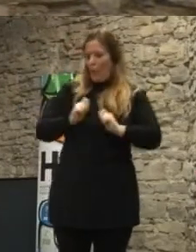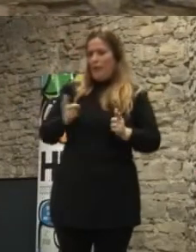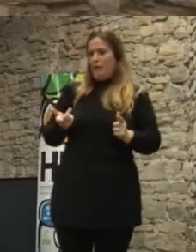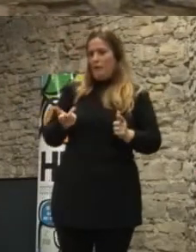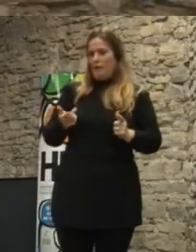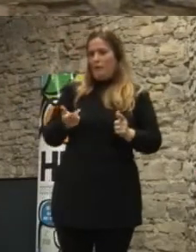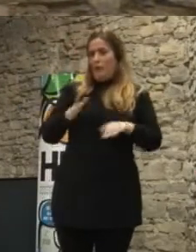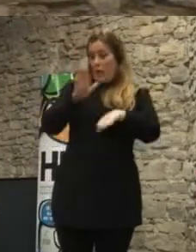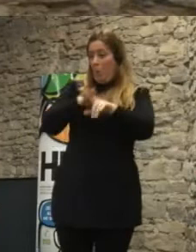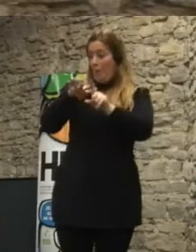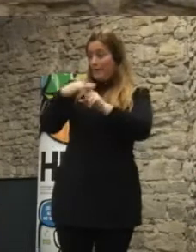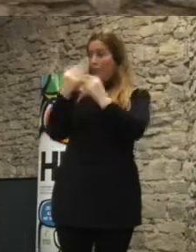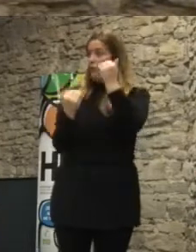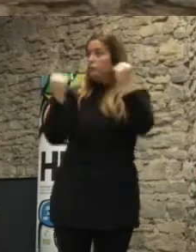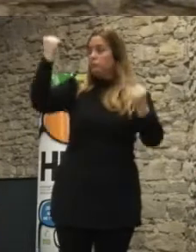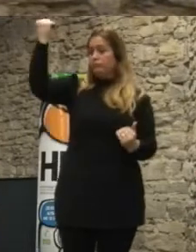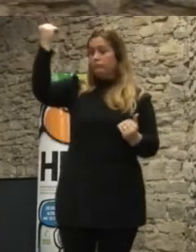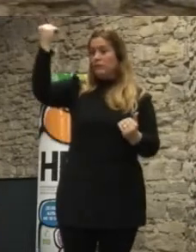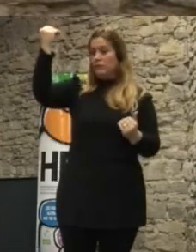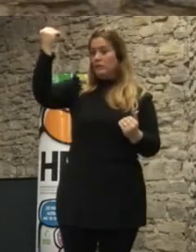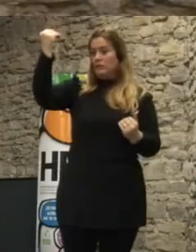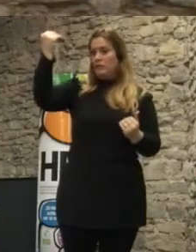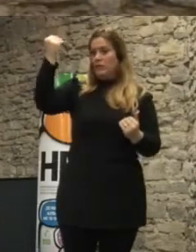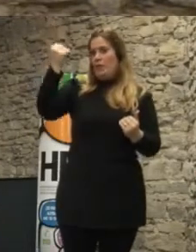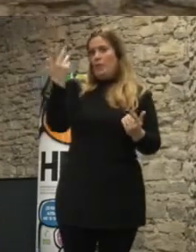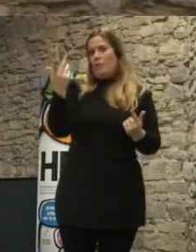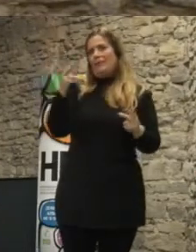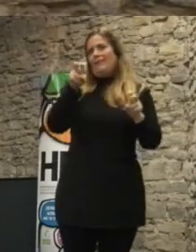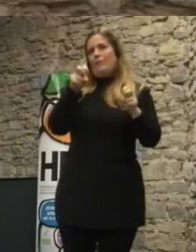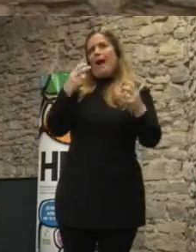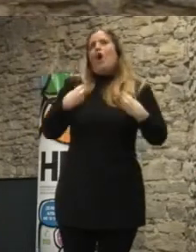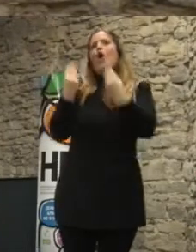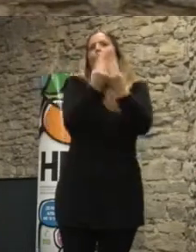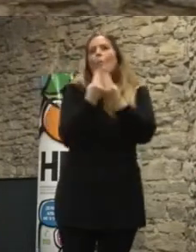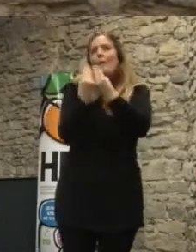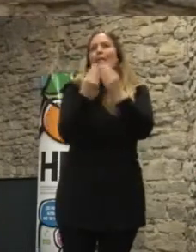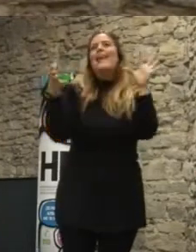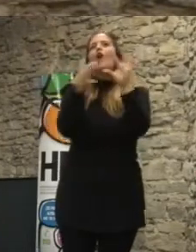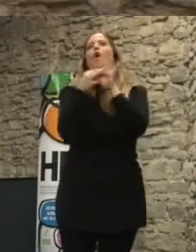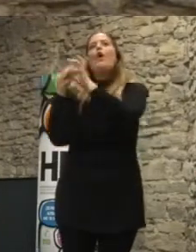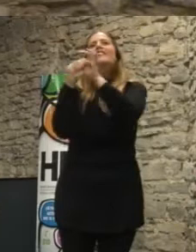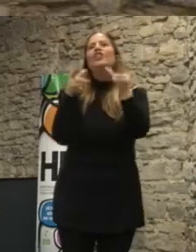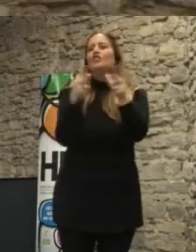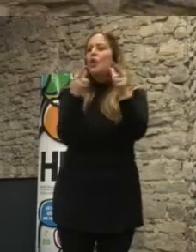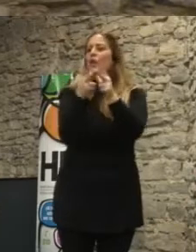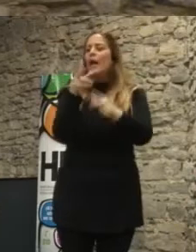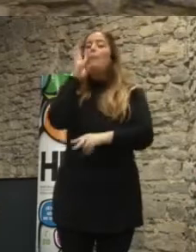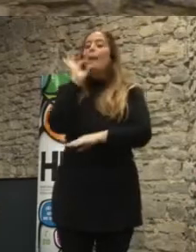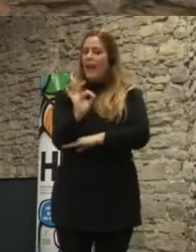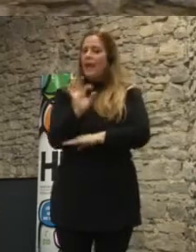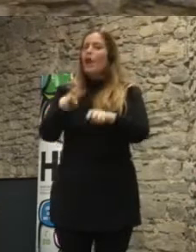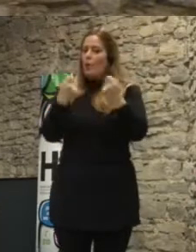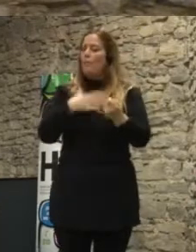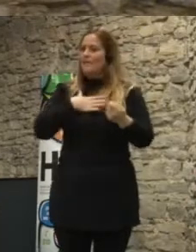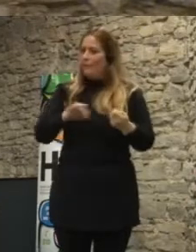pone en riesgo elementos pues de la cohesión social, de la convivencia. La cohesión social no entendida como